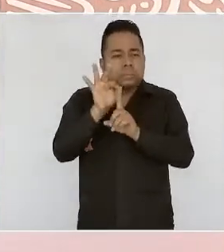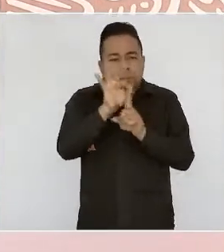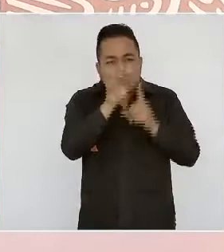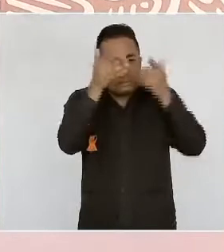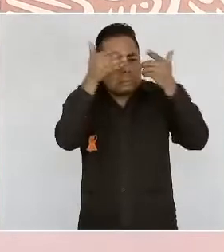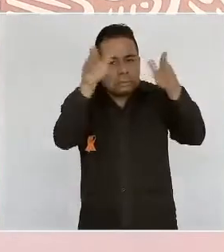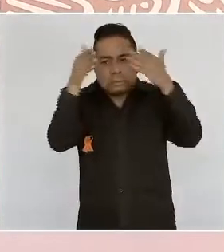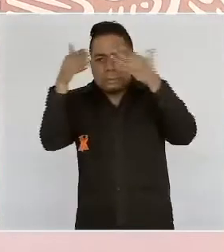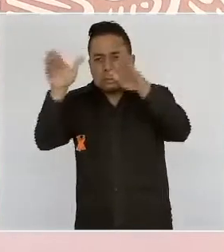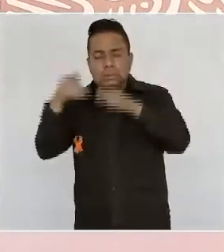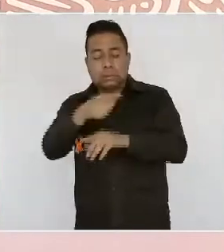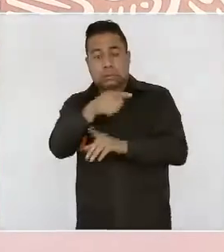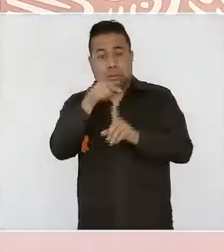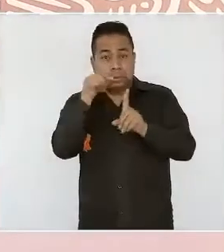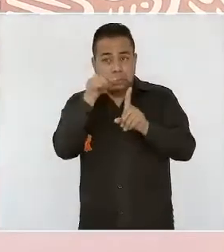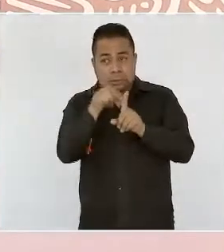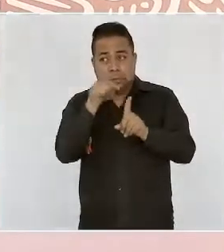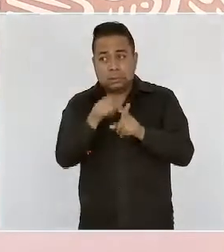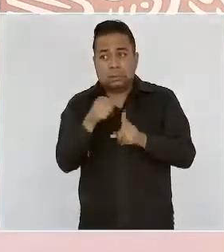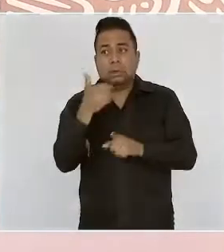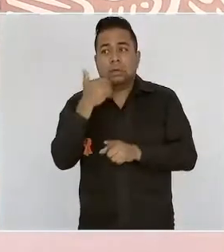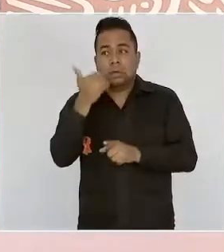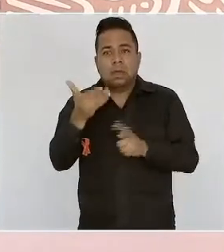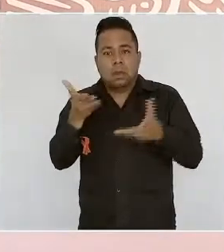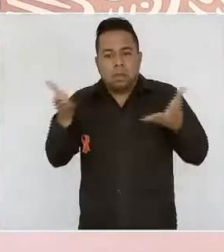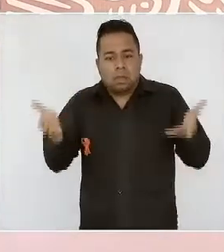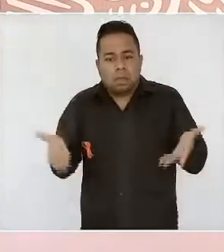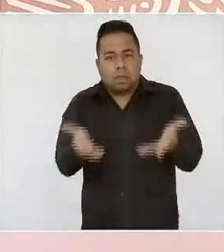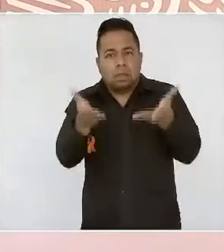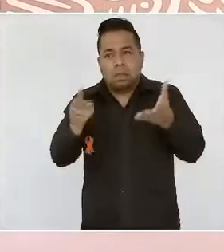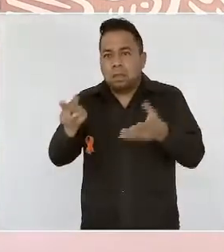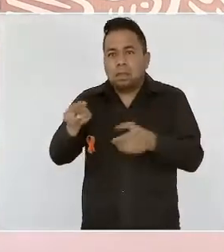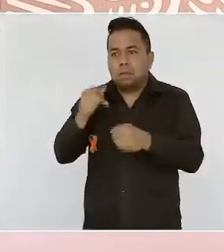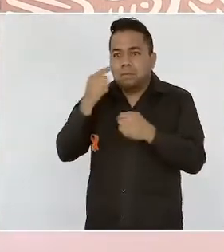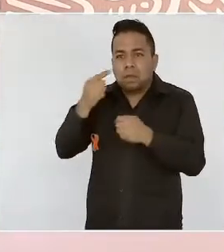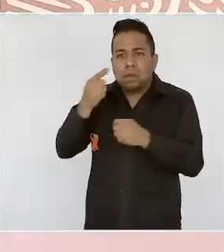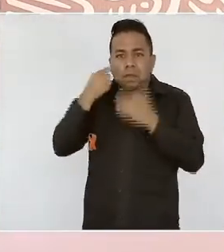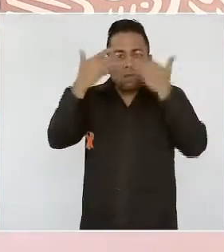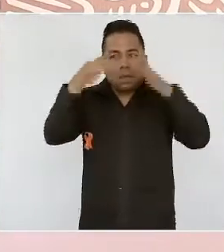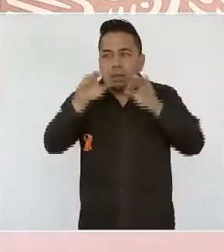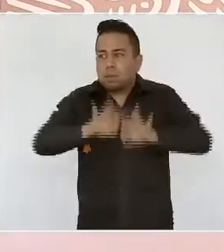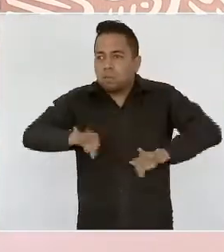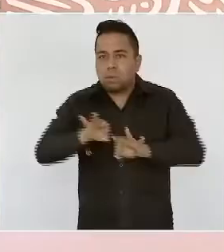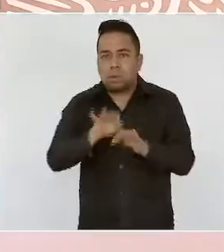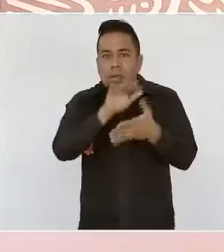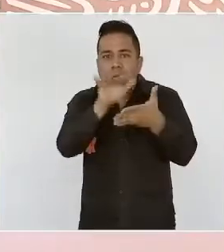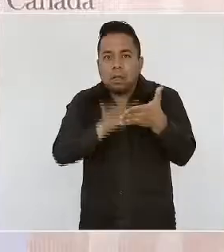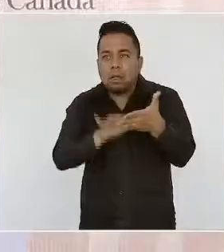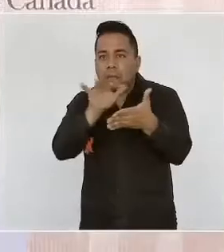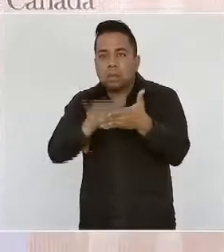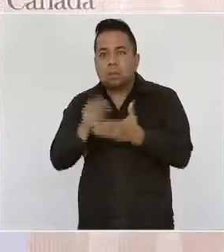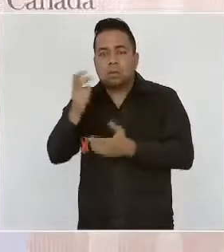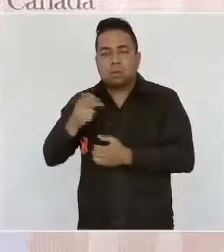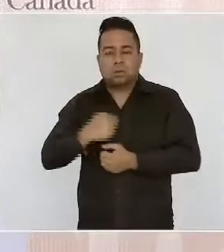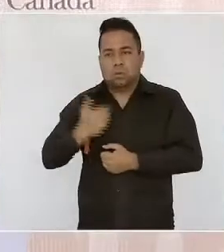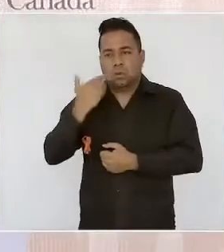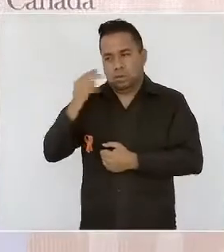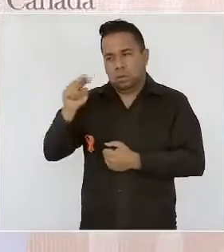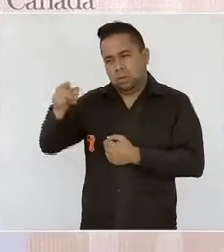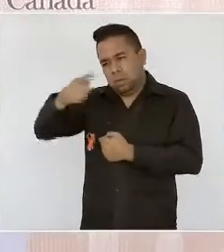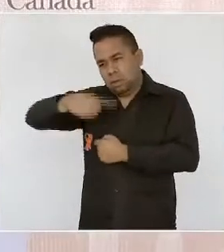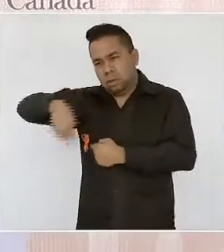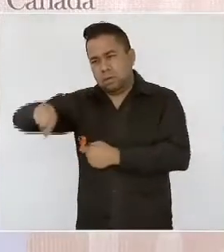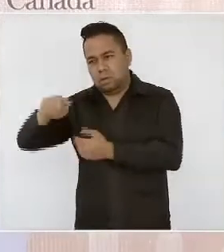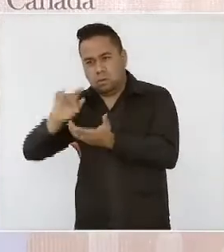autoridad, buscando destacar la importancia de la lectura. Por eso quiero que le agradezcamos